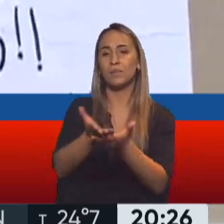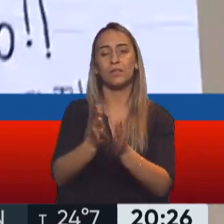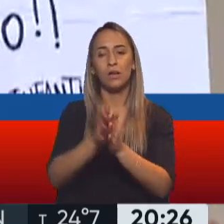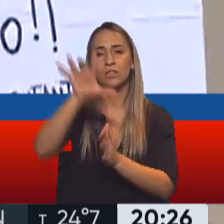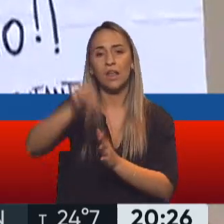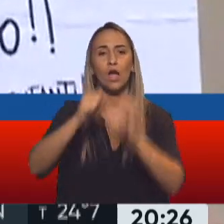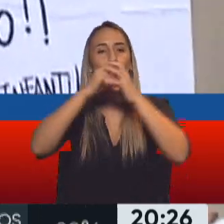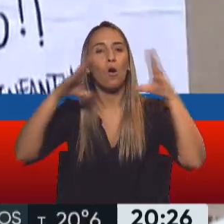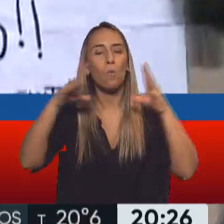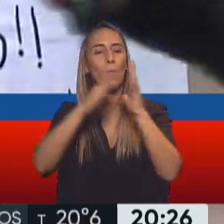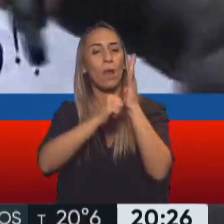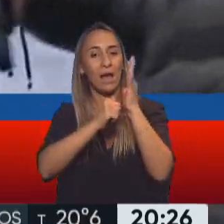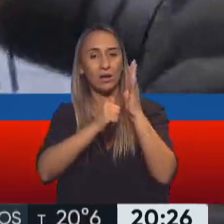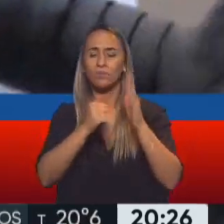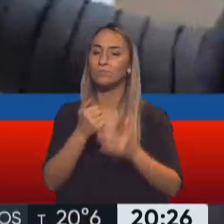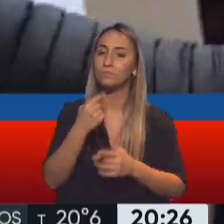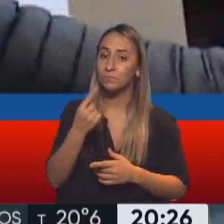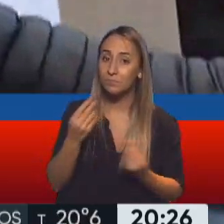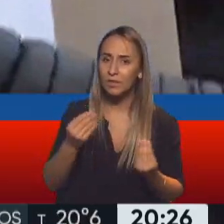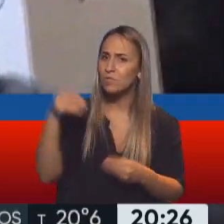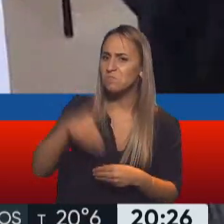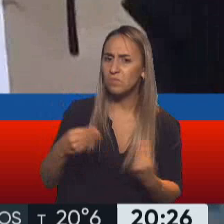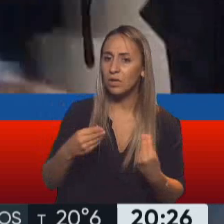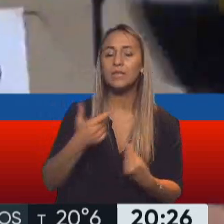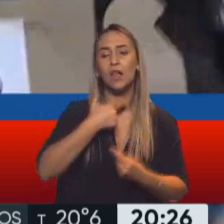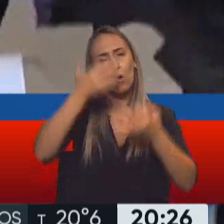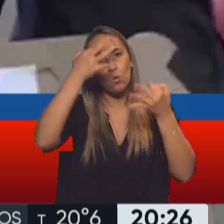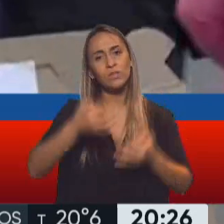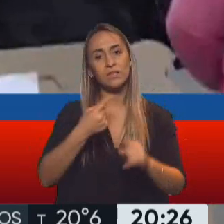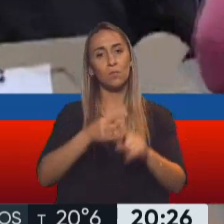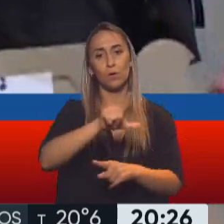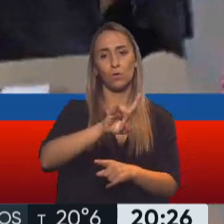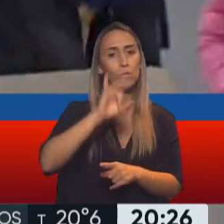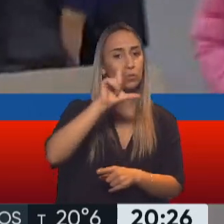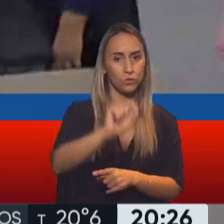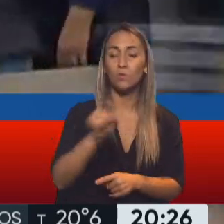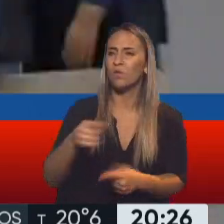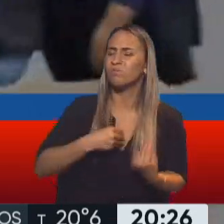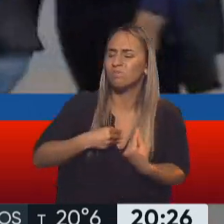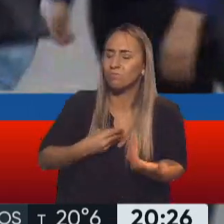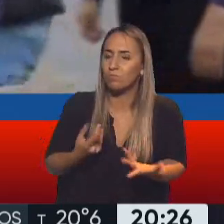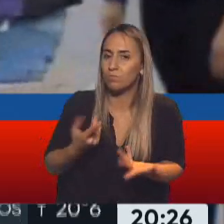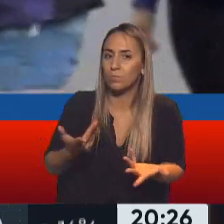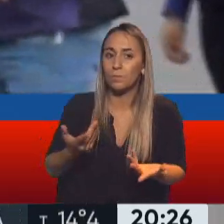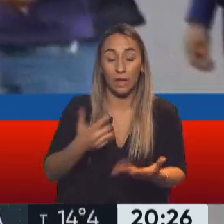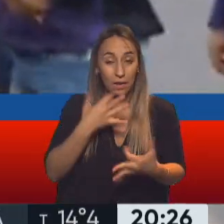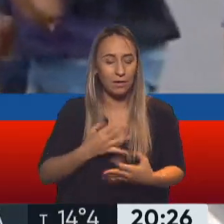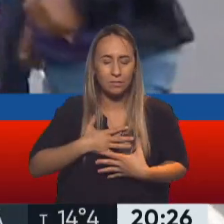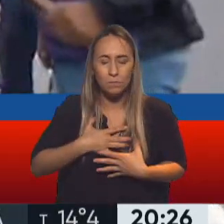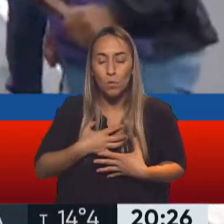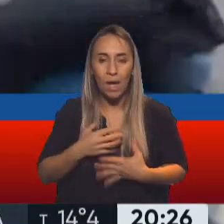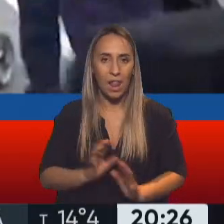vamos a preguntar a la señora por qué está acá, señora. Para hacer justicia por Lucio. ¿Cómo le afectó esto? Muy mal, muy